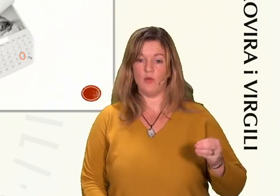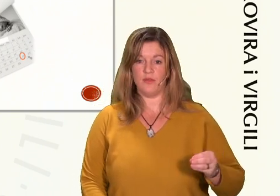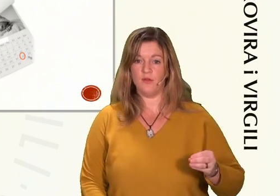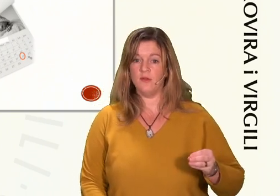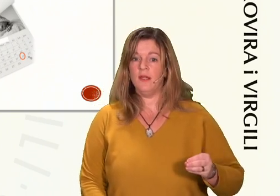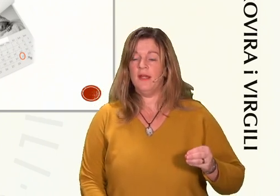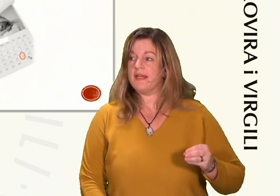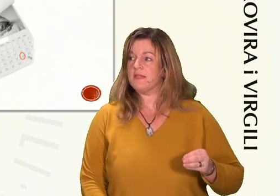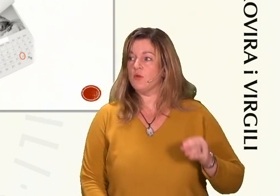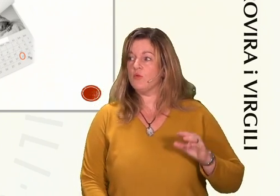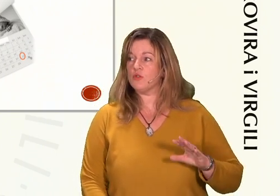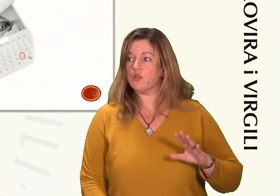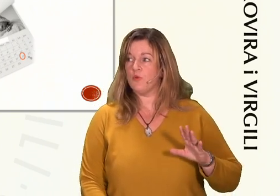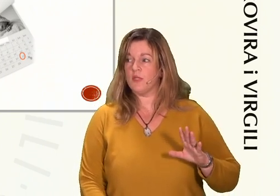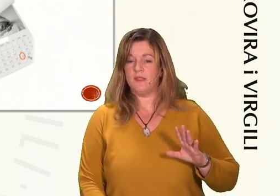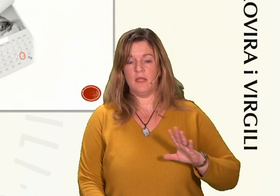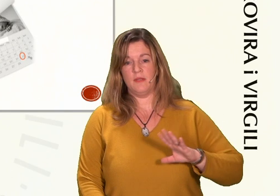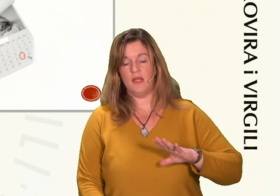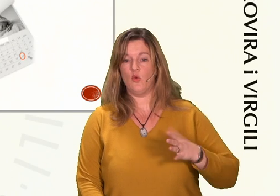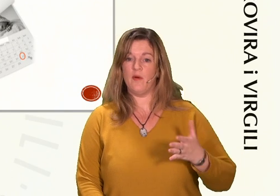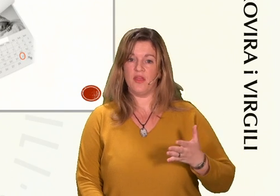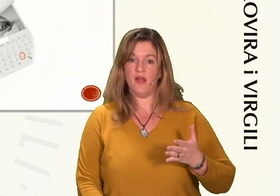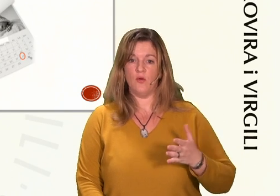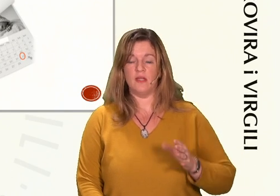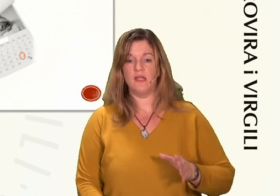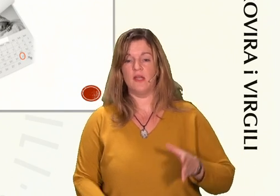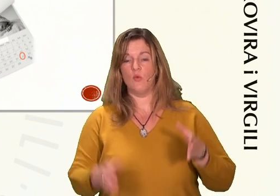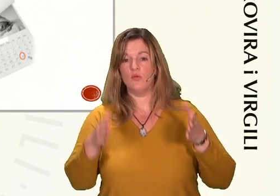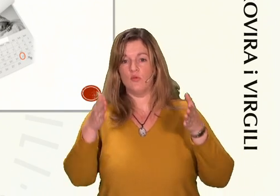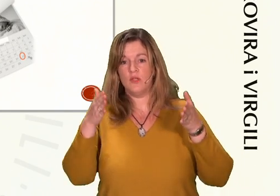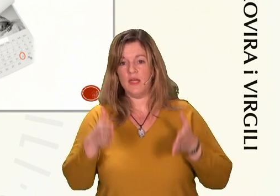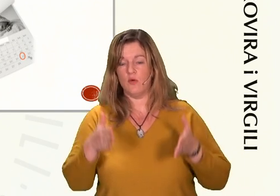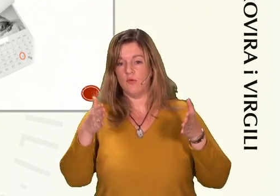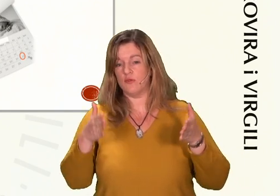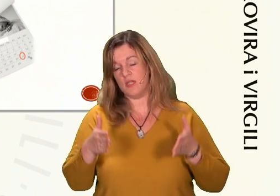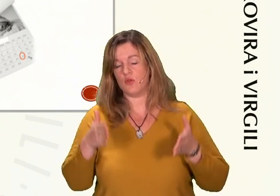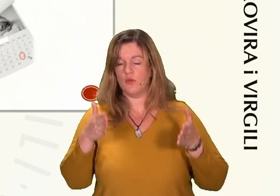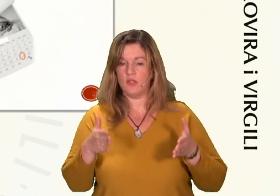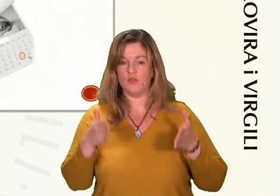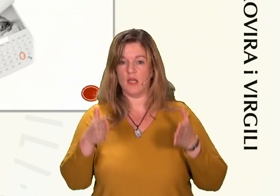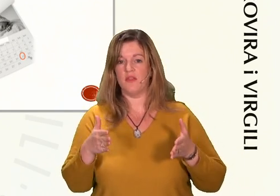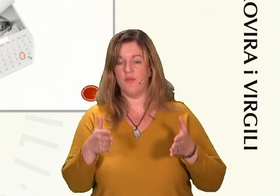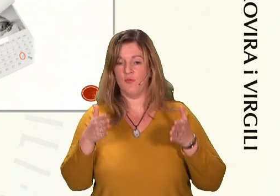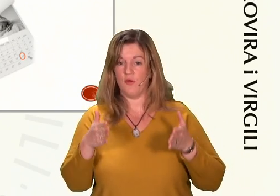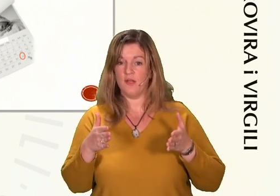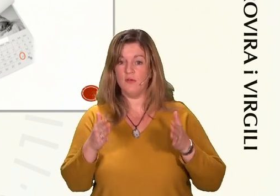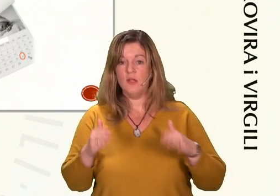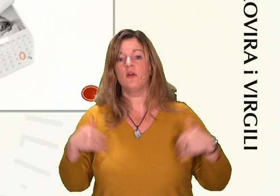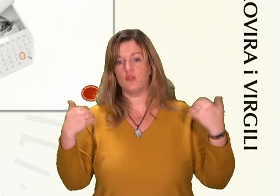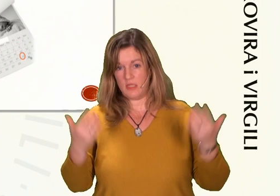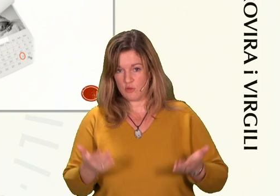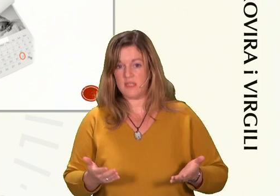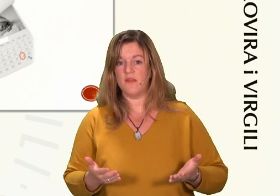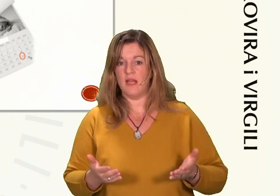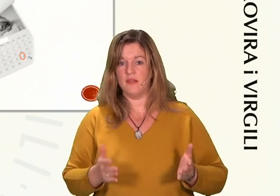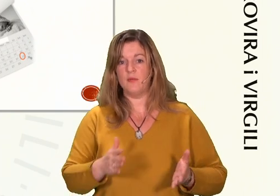de simulación, excepto el curso de soporte vital inmediato o avanzado, que tiene un día con unos días concretos de realización y un horario, que